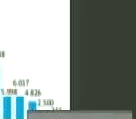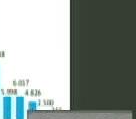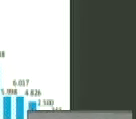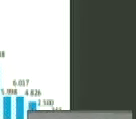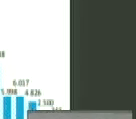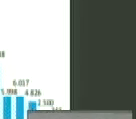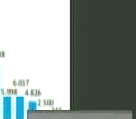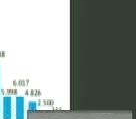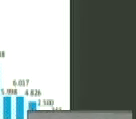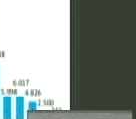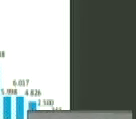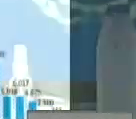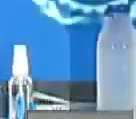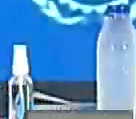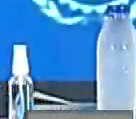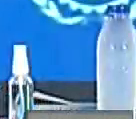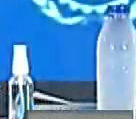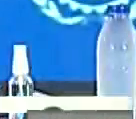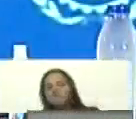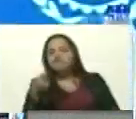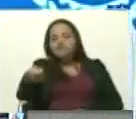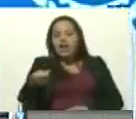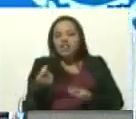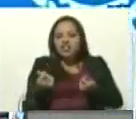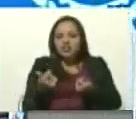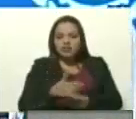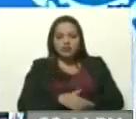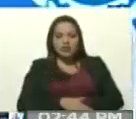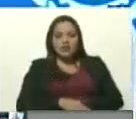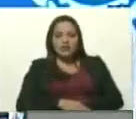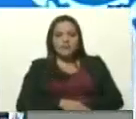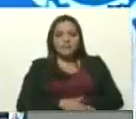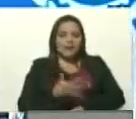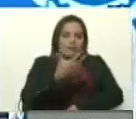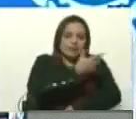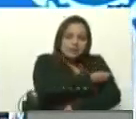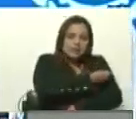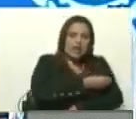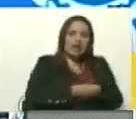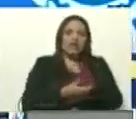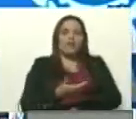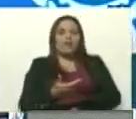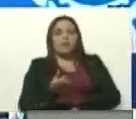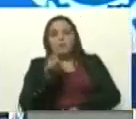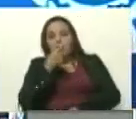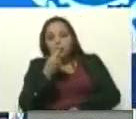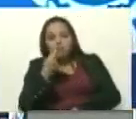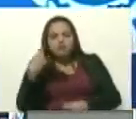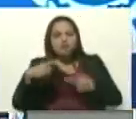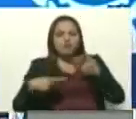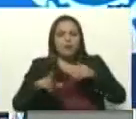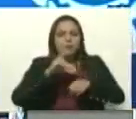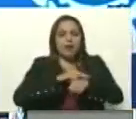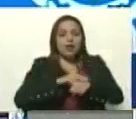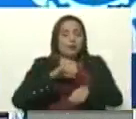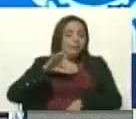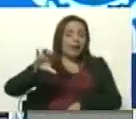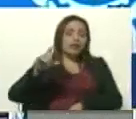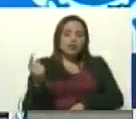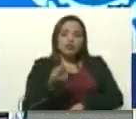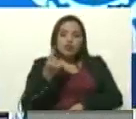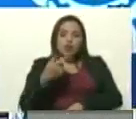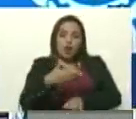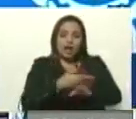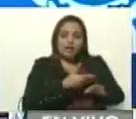sencillamente la respuesta fue no para medicinas, para vacunas, para equipamiento médico. Y fue el país solo, como lo ha